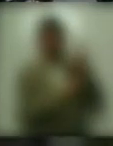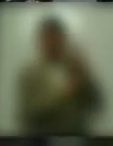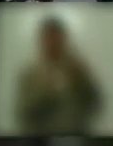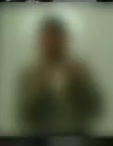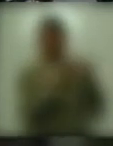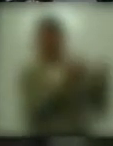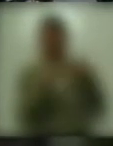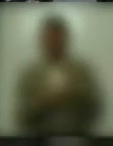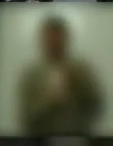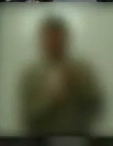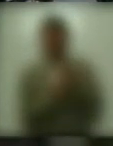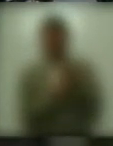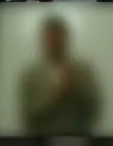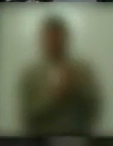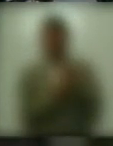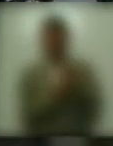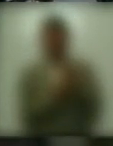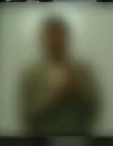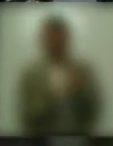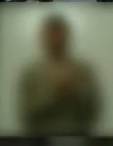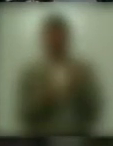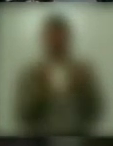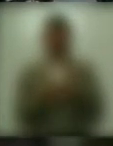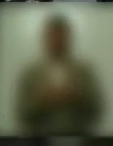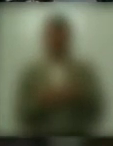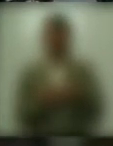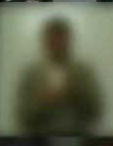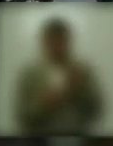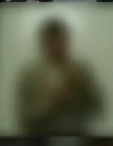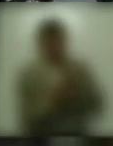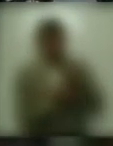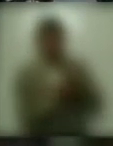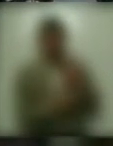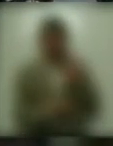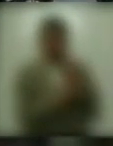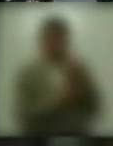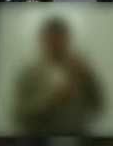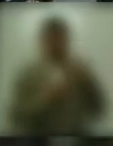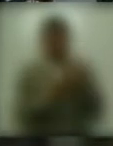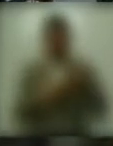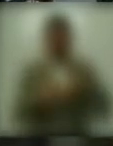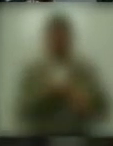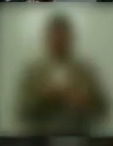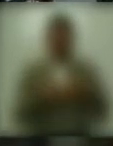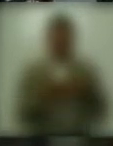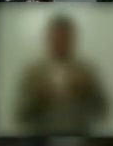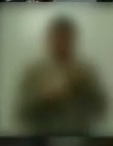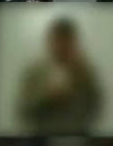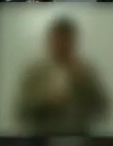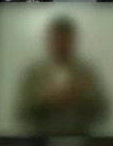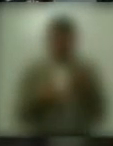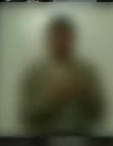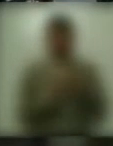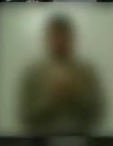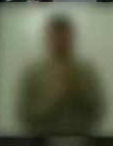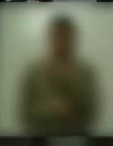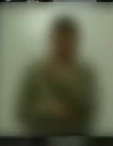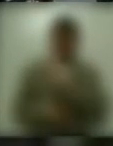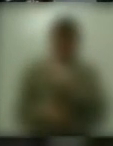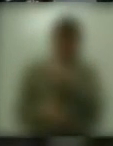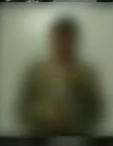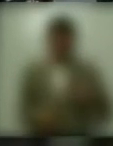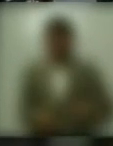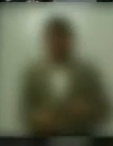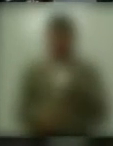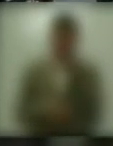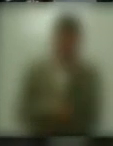le ofrecemos todo nuestro respaldo y apoyo para que trabajemos juntos y hagamos lo que nos corresponde. Los presidentes